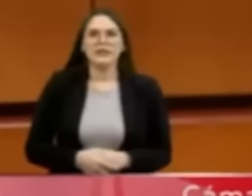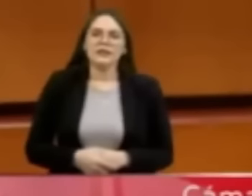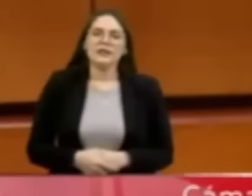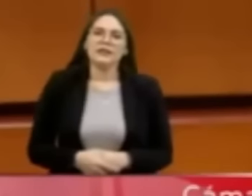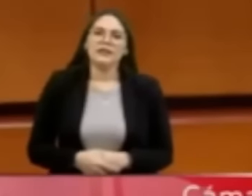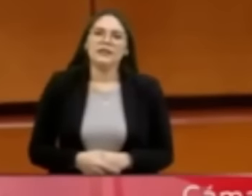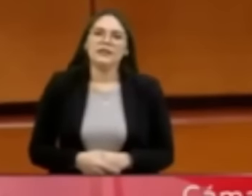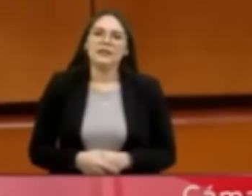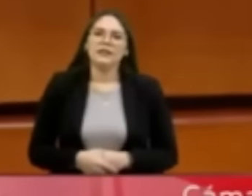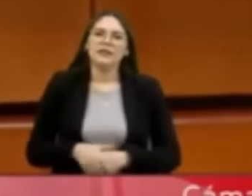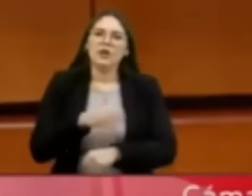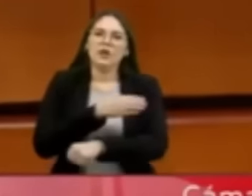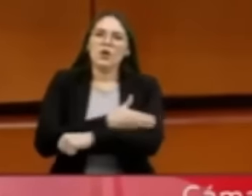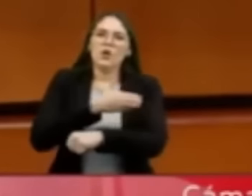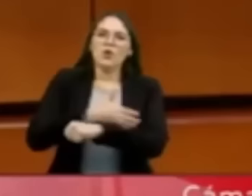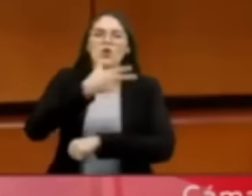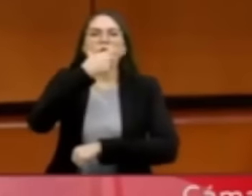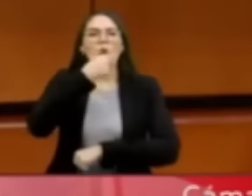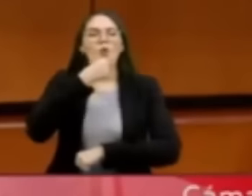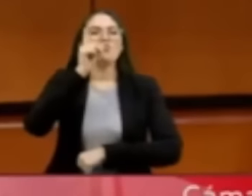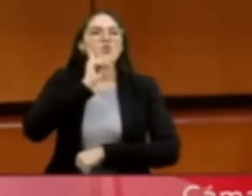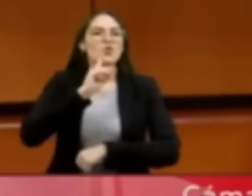Compañeras y compañeros senadores.